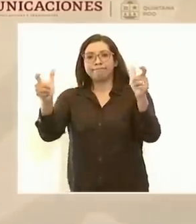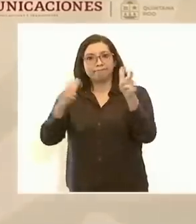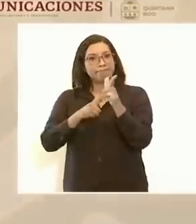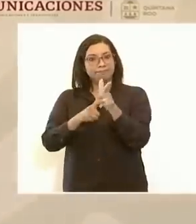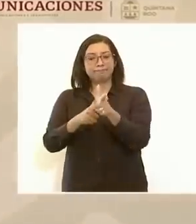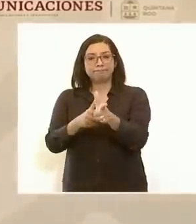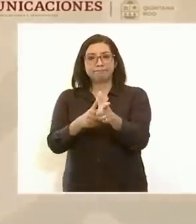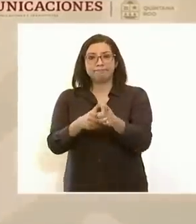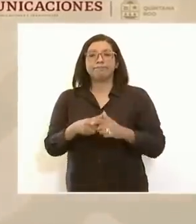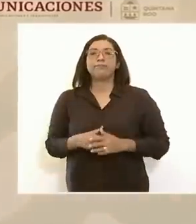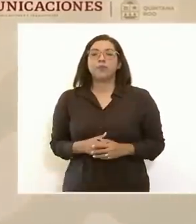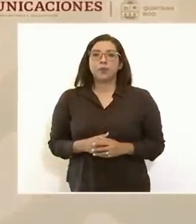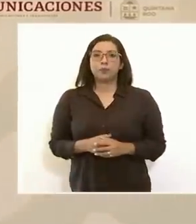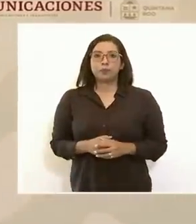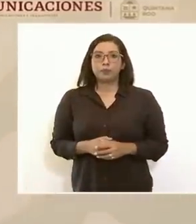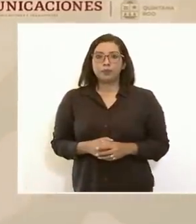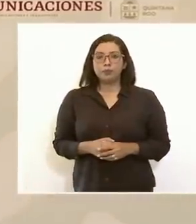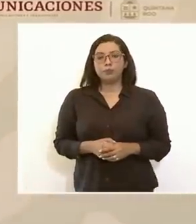De ahí que cuando